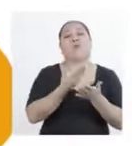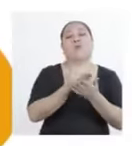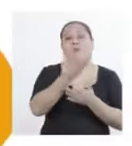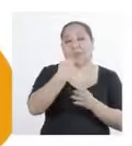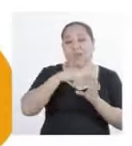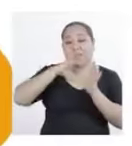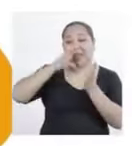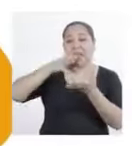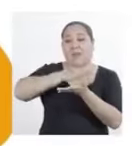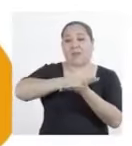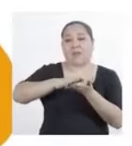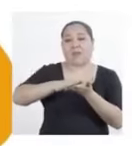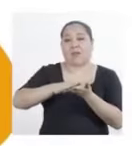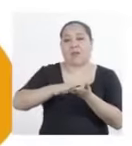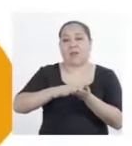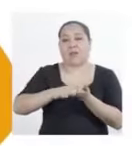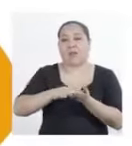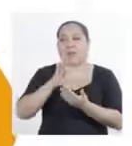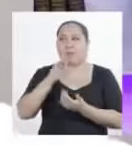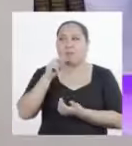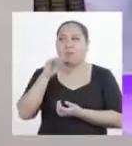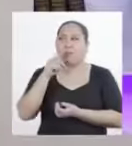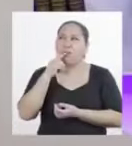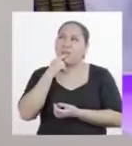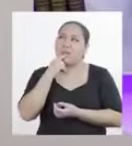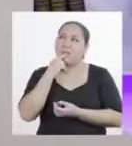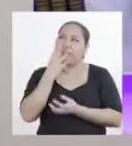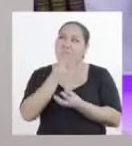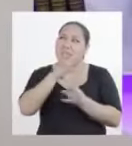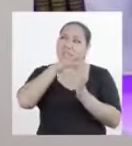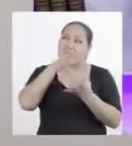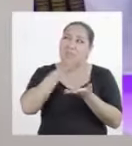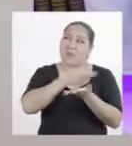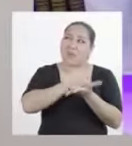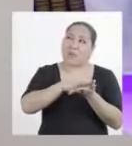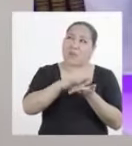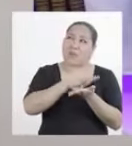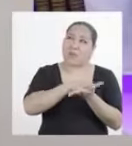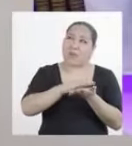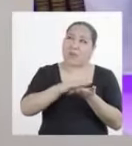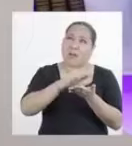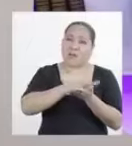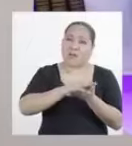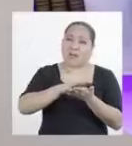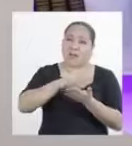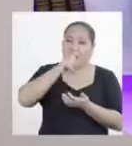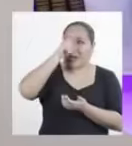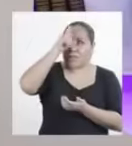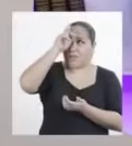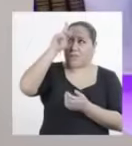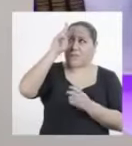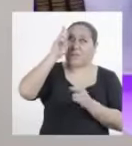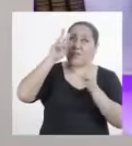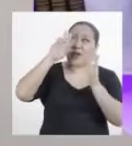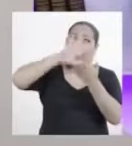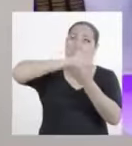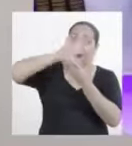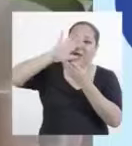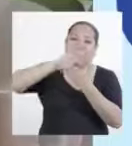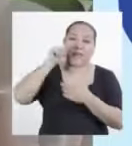Convénzame de que la tierra es plana O sea que... Fundamentamos que la tierra es plana Tan plana como la luna que se ve